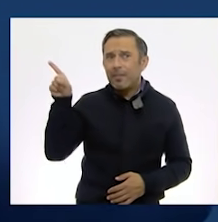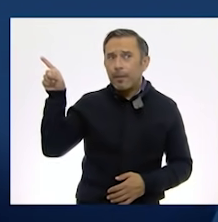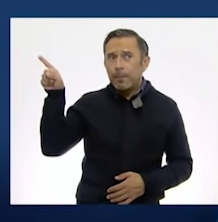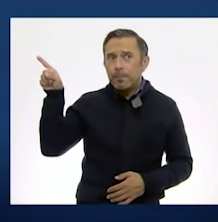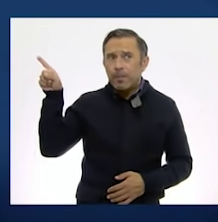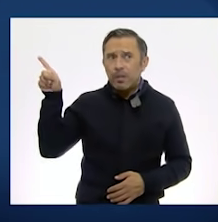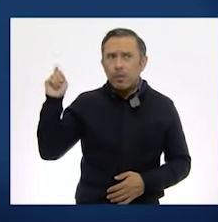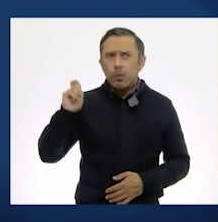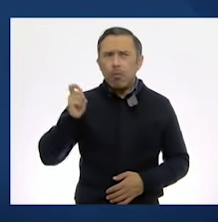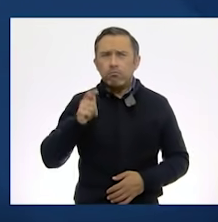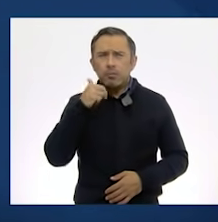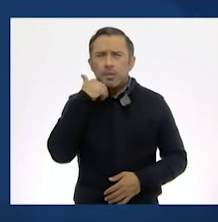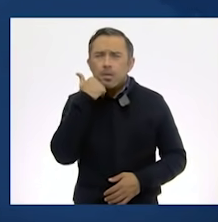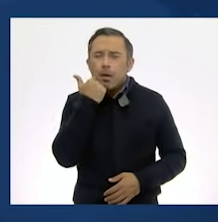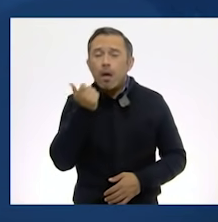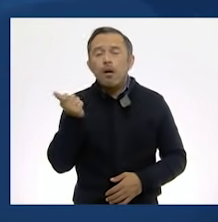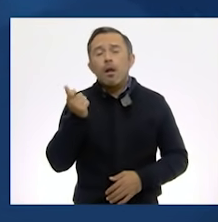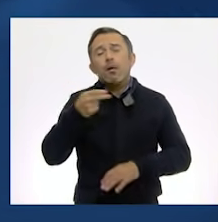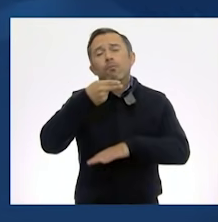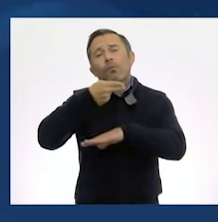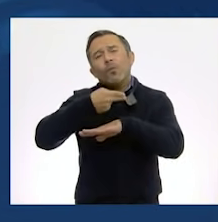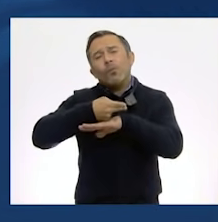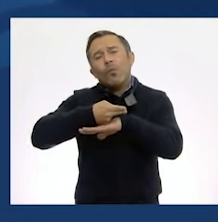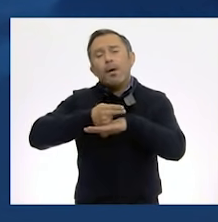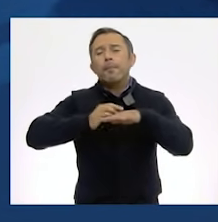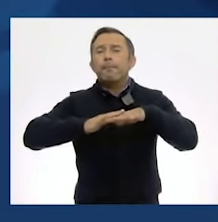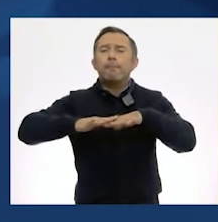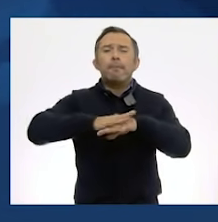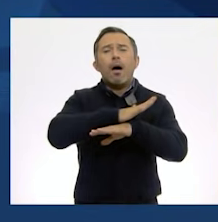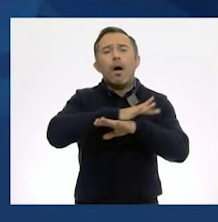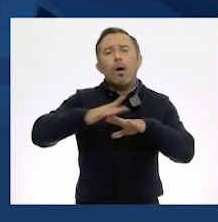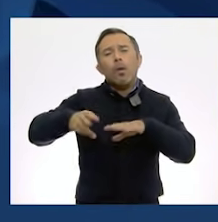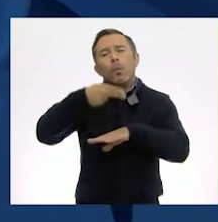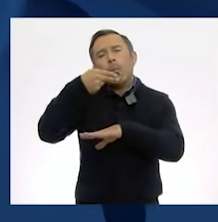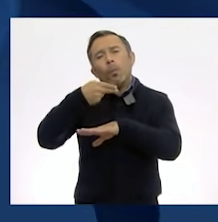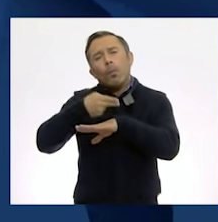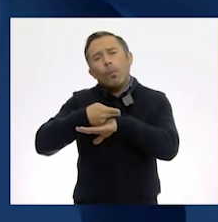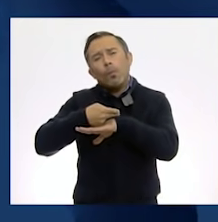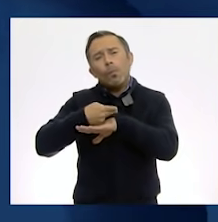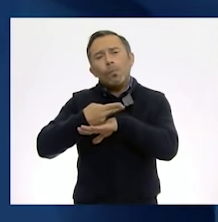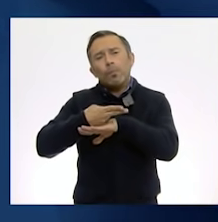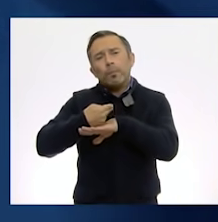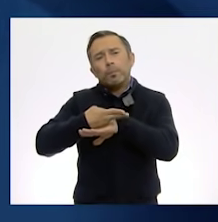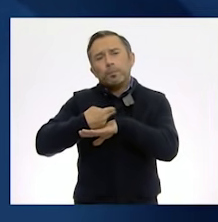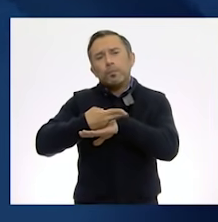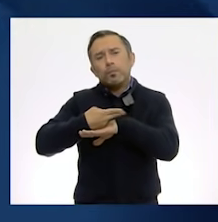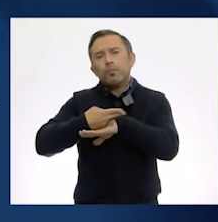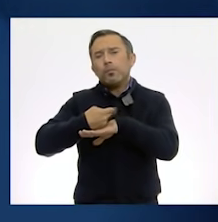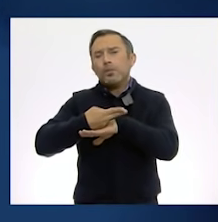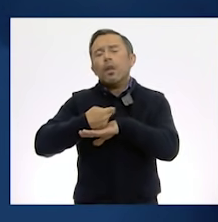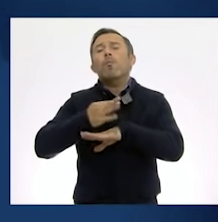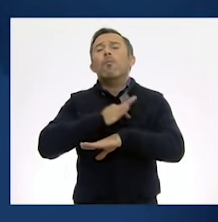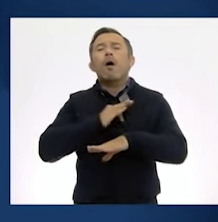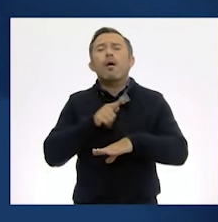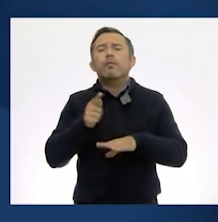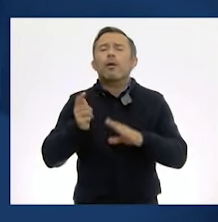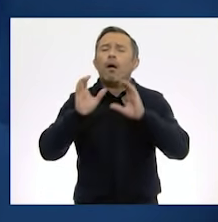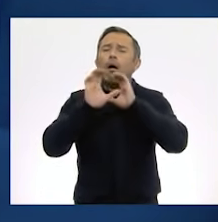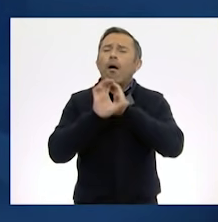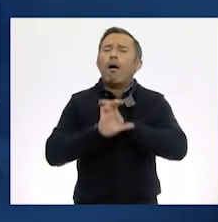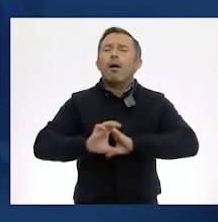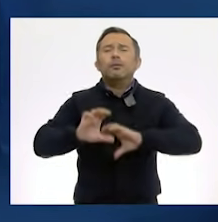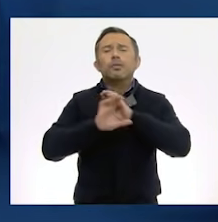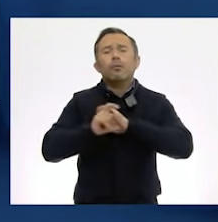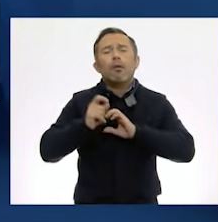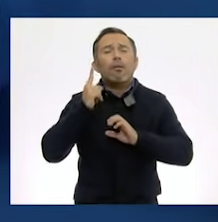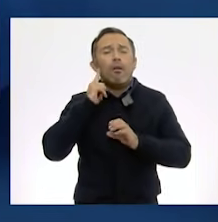permanecer sentadas a la orilla del mar, entonando dulcísimas y atrayentes canciones. Y hay que